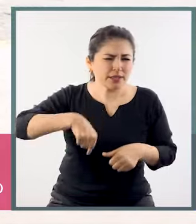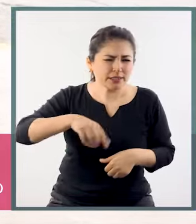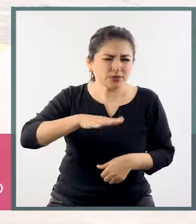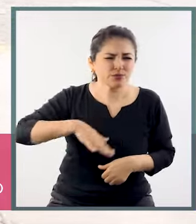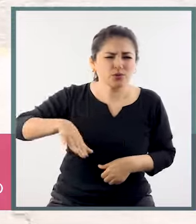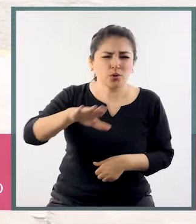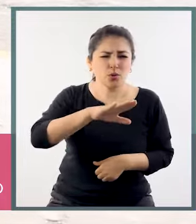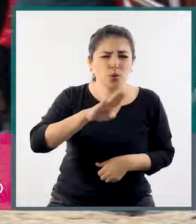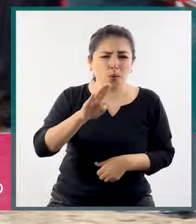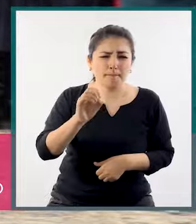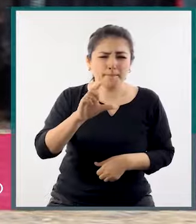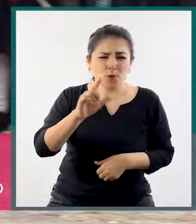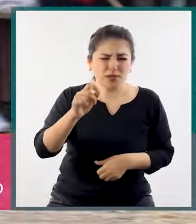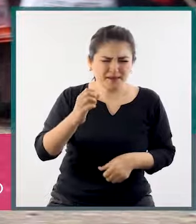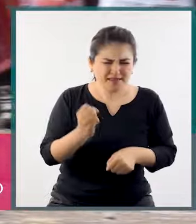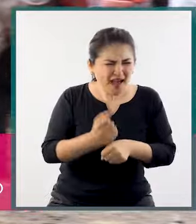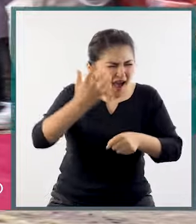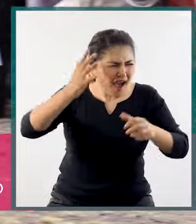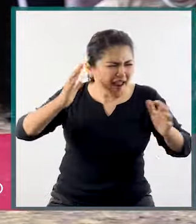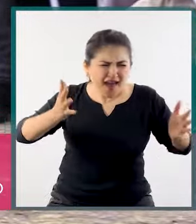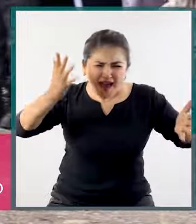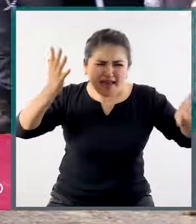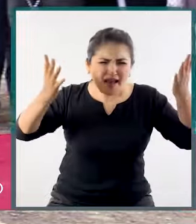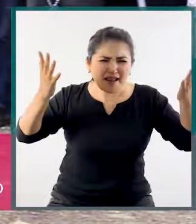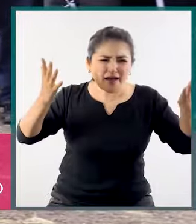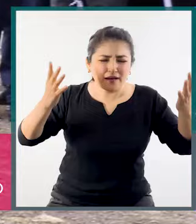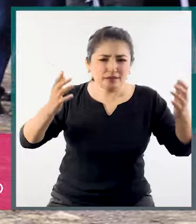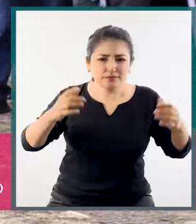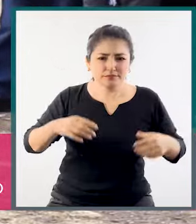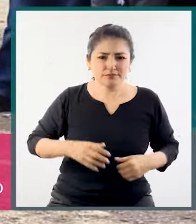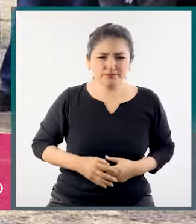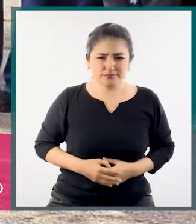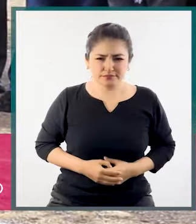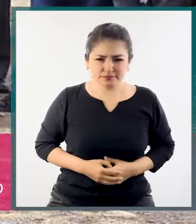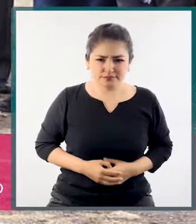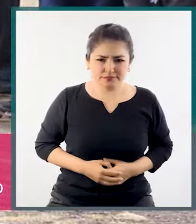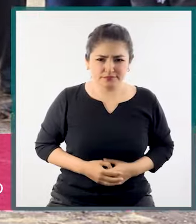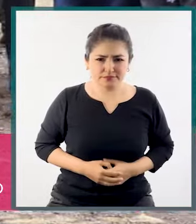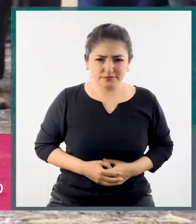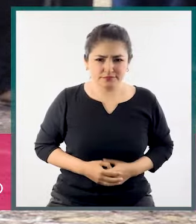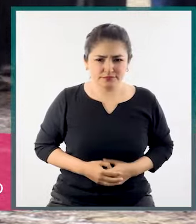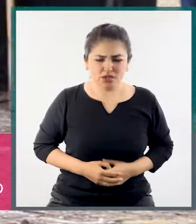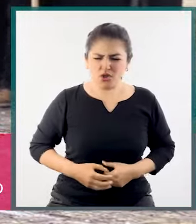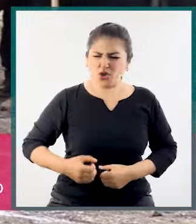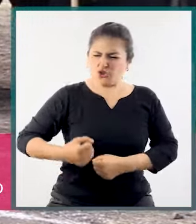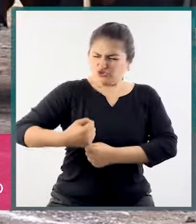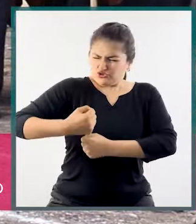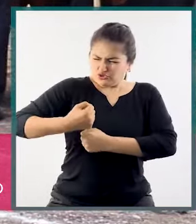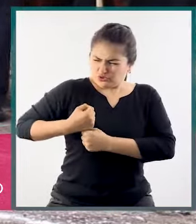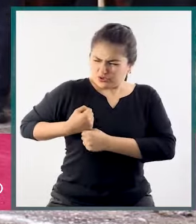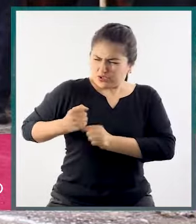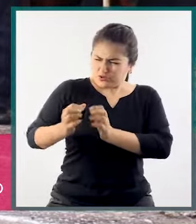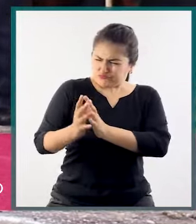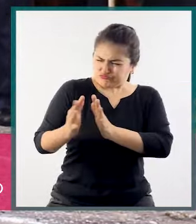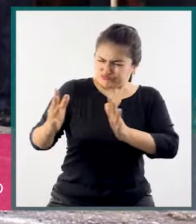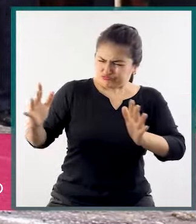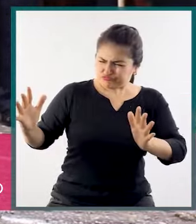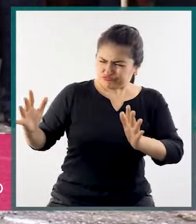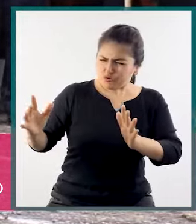arengas de Simón Bolívar. ¡Soldados! ¡Comando, atención! ¡Vais a